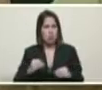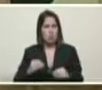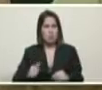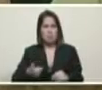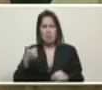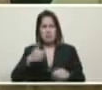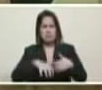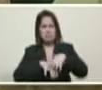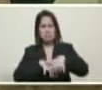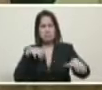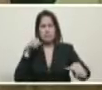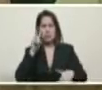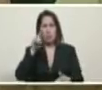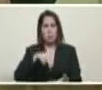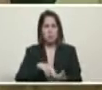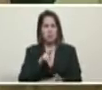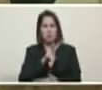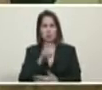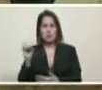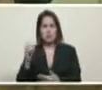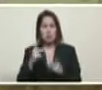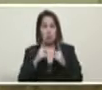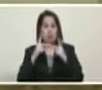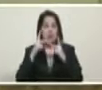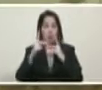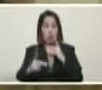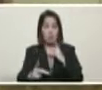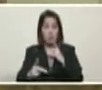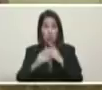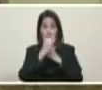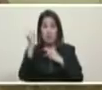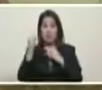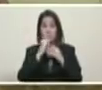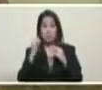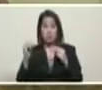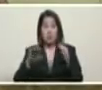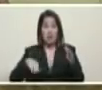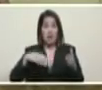2.200 kilómetros que viene desde el Zulia hasta Amazonas.